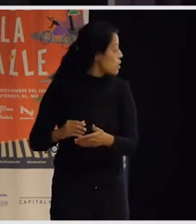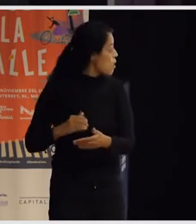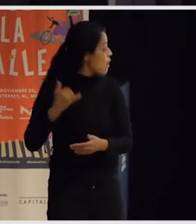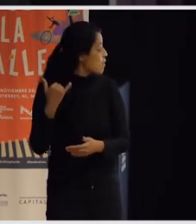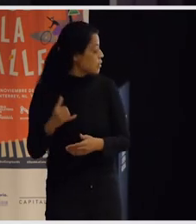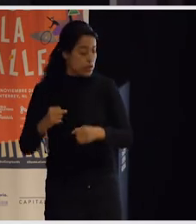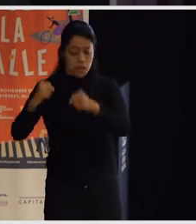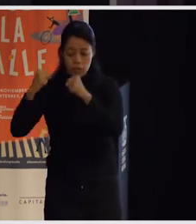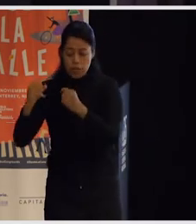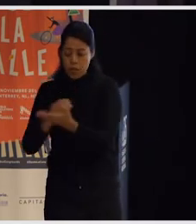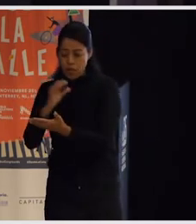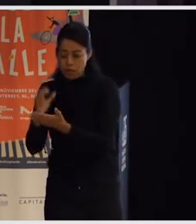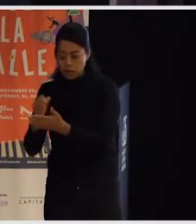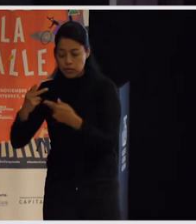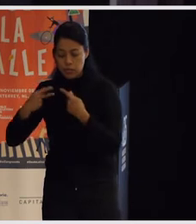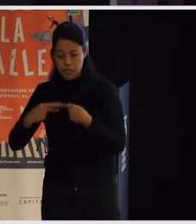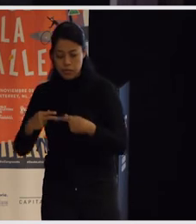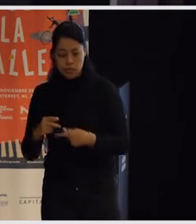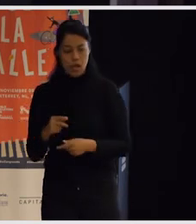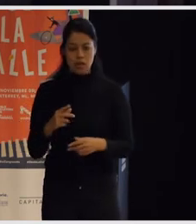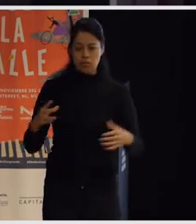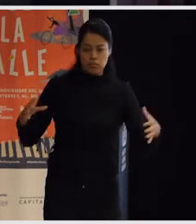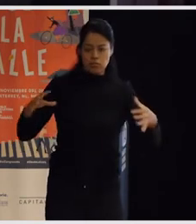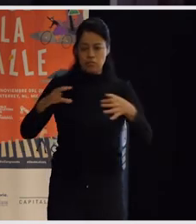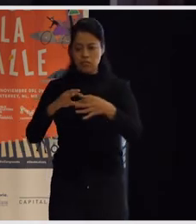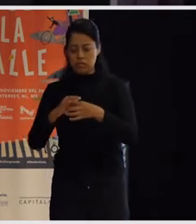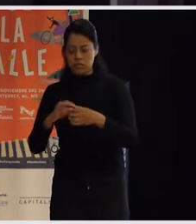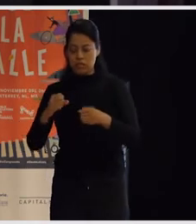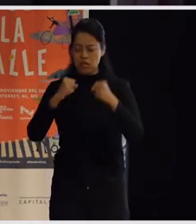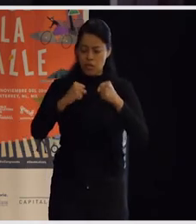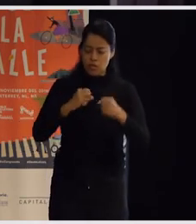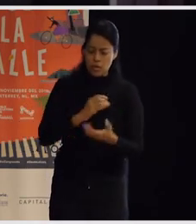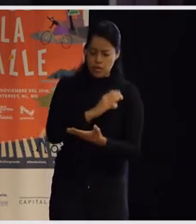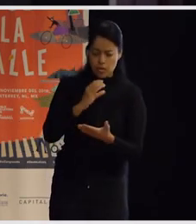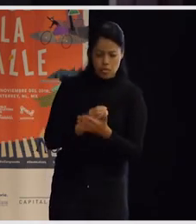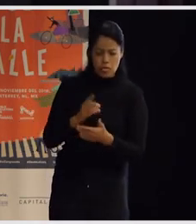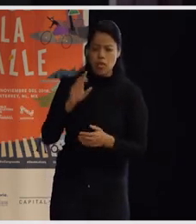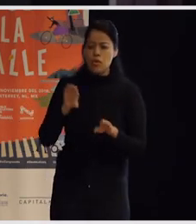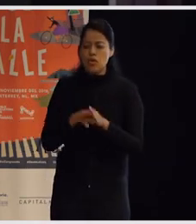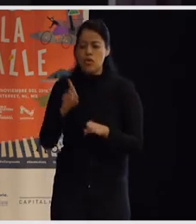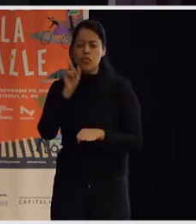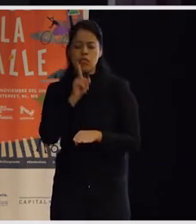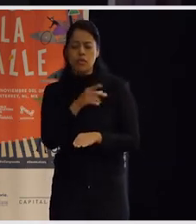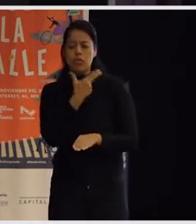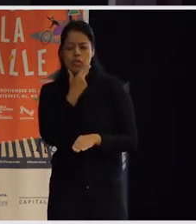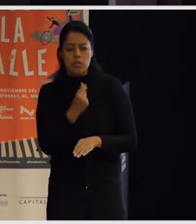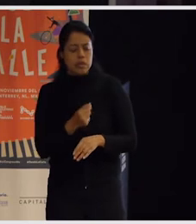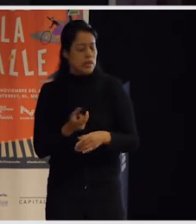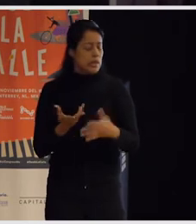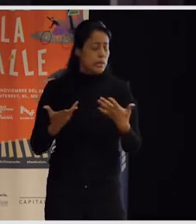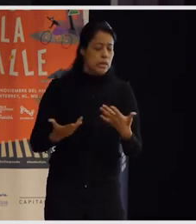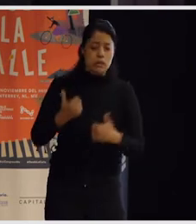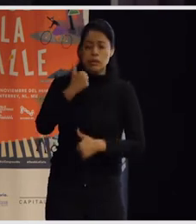cuenta que tenemos un desastre realmente usan nuestra relación con el poder como ciudadanos como mujeres como hombres es un total desastre